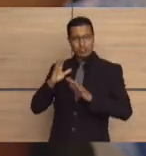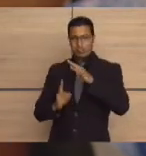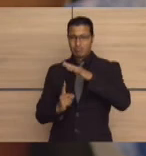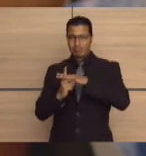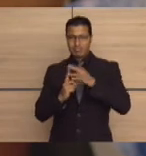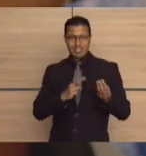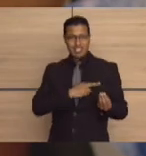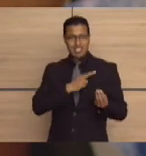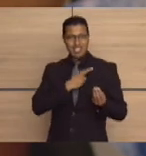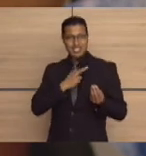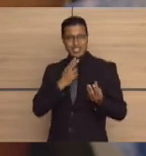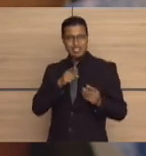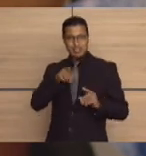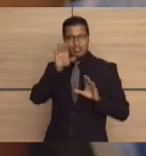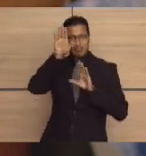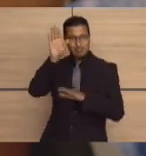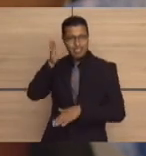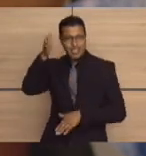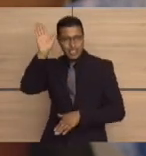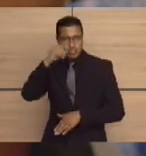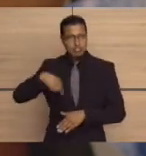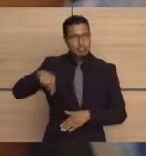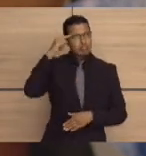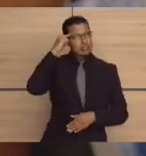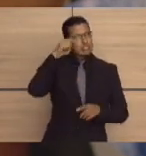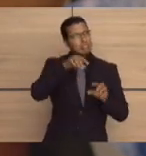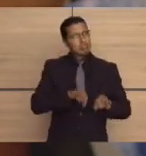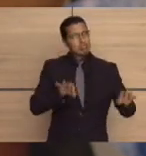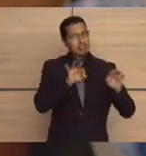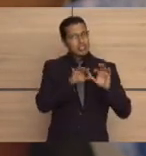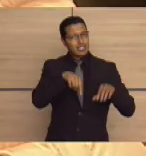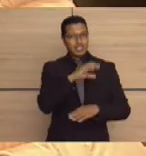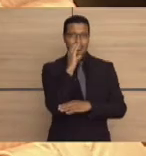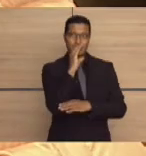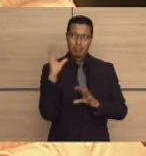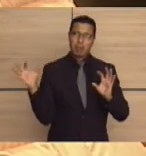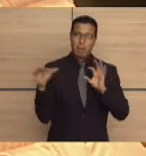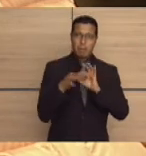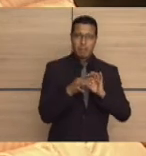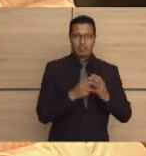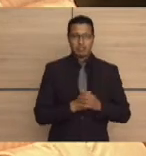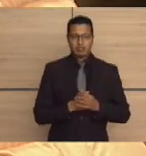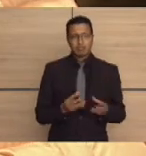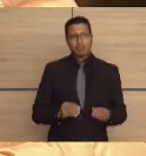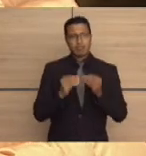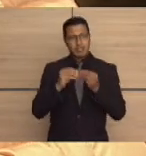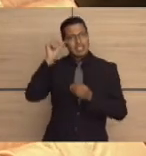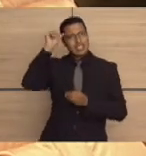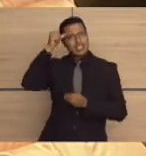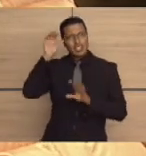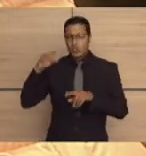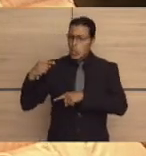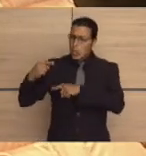los componentes de nuestra nacionalidad, si es importante recordar toda la tradición filosófica